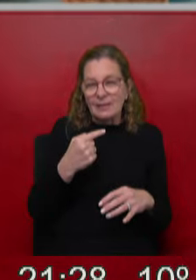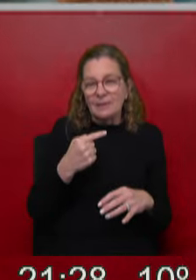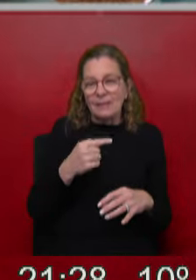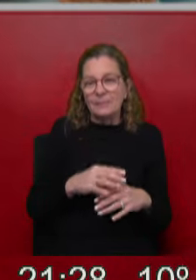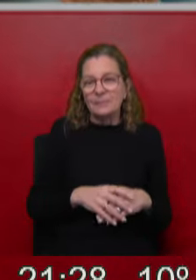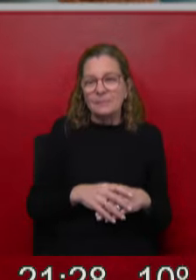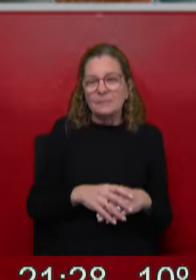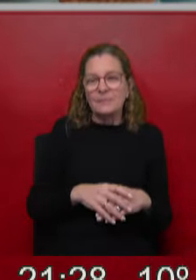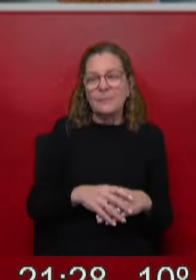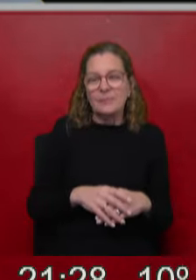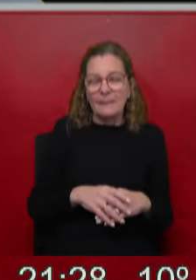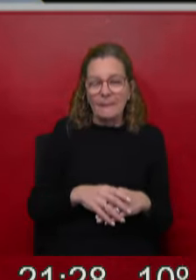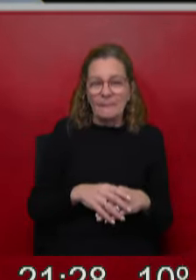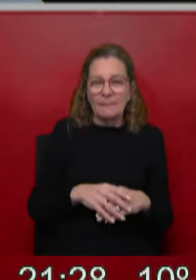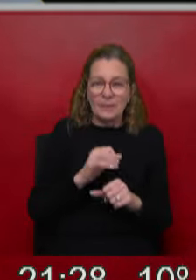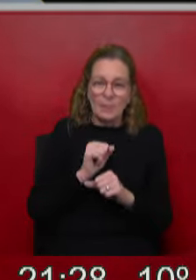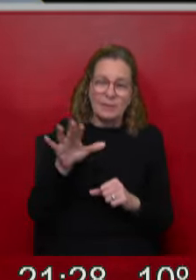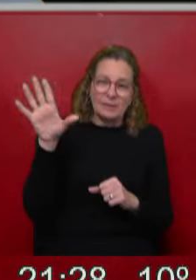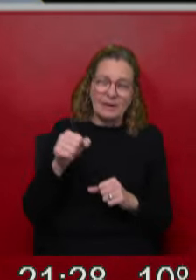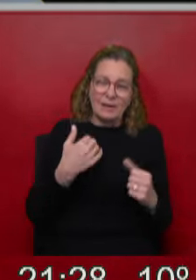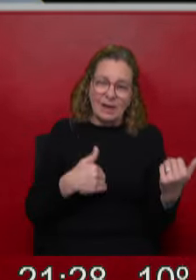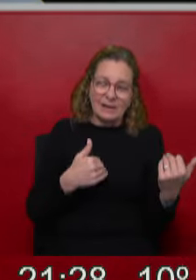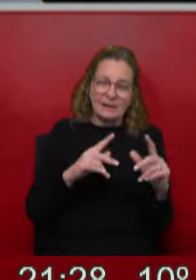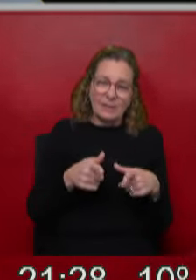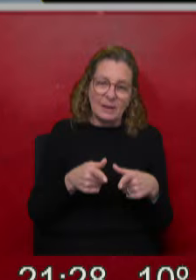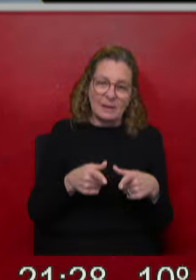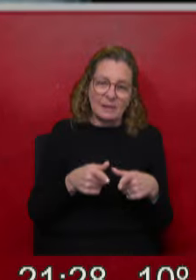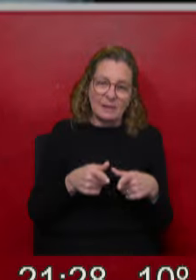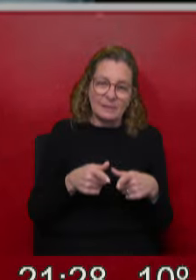increíble. Bueno, se la podríamos haber traído nosotras porque también es.